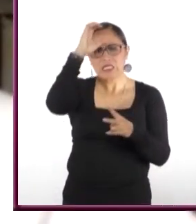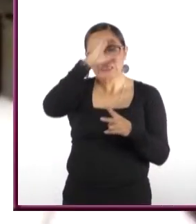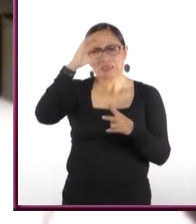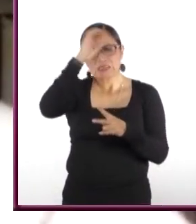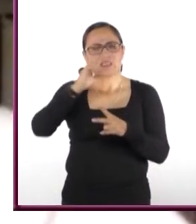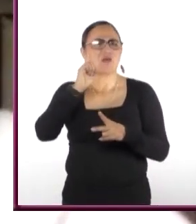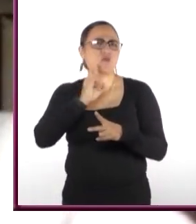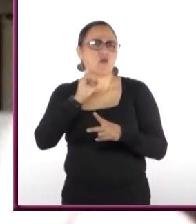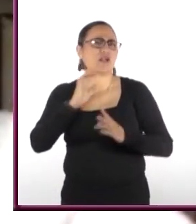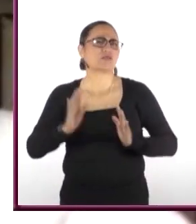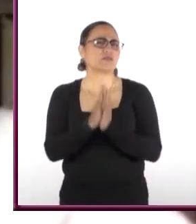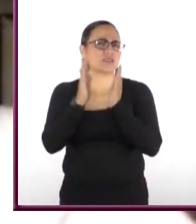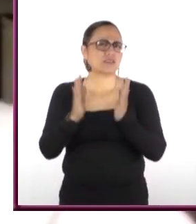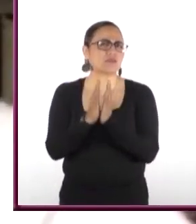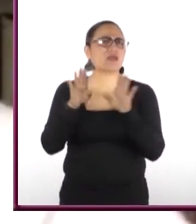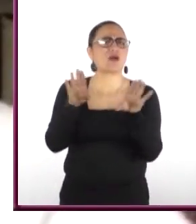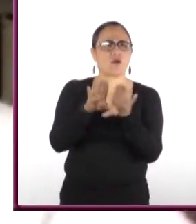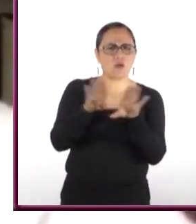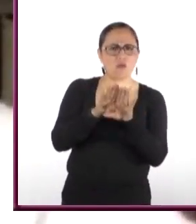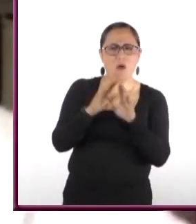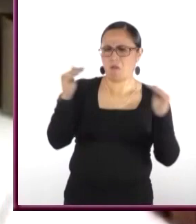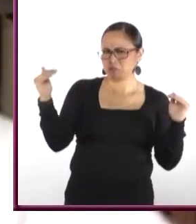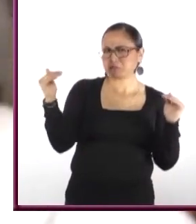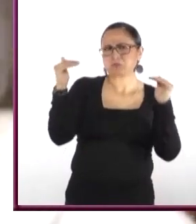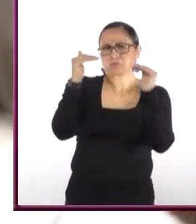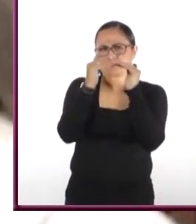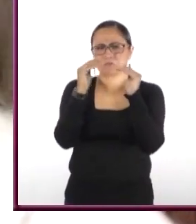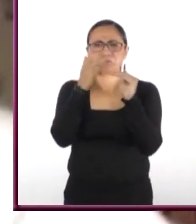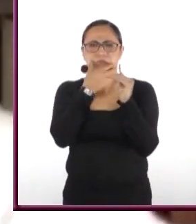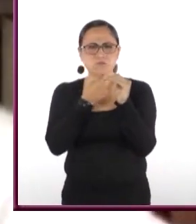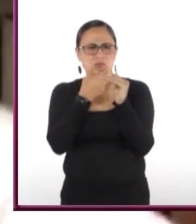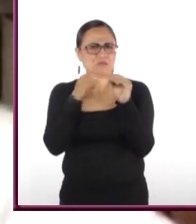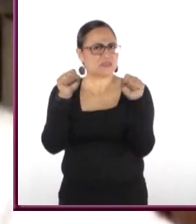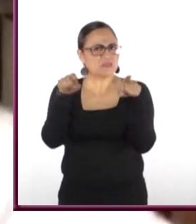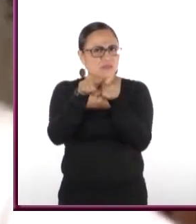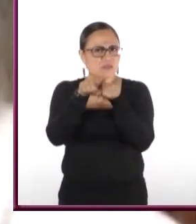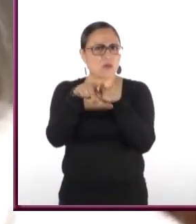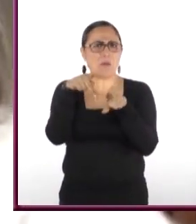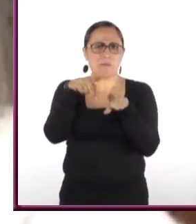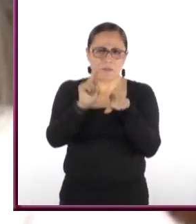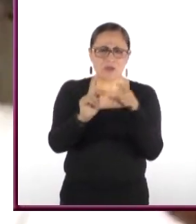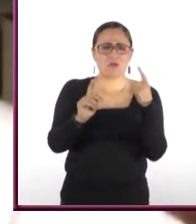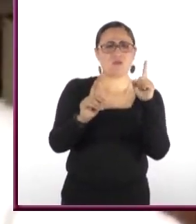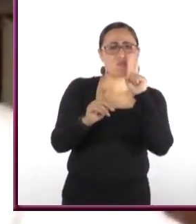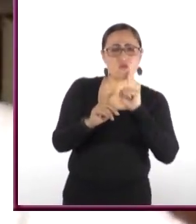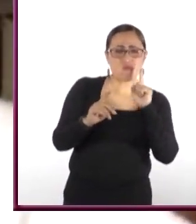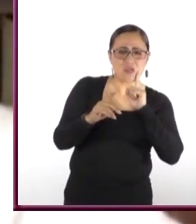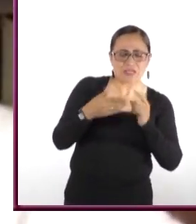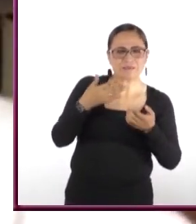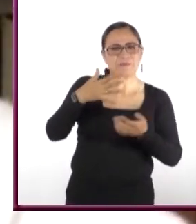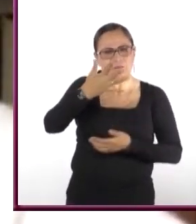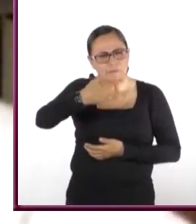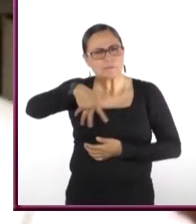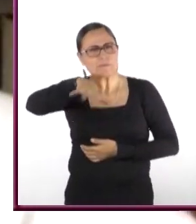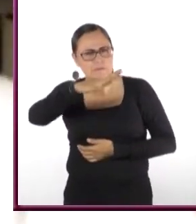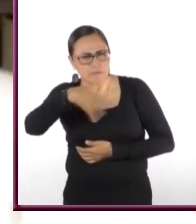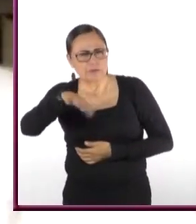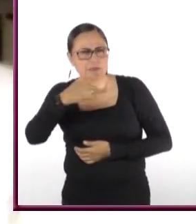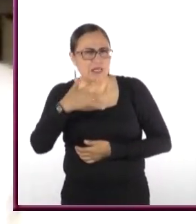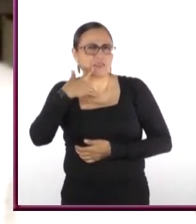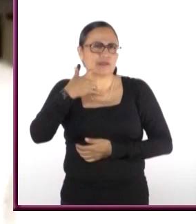Yo creo que el mismo que los hombres, nada más que nos tenemos que ir haciendo el camino más